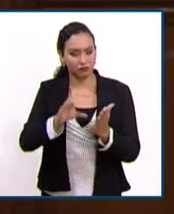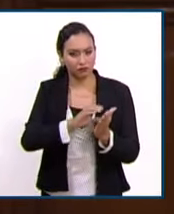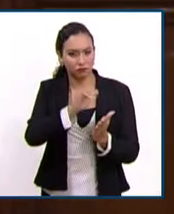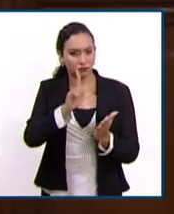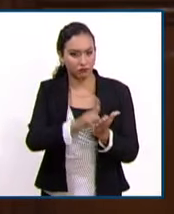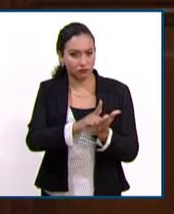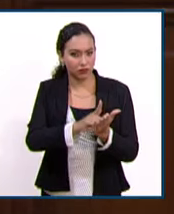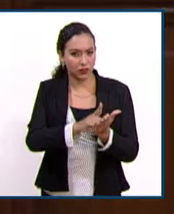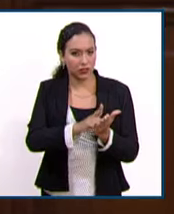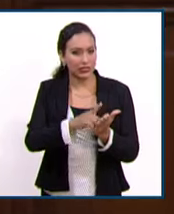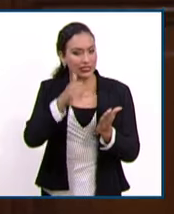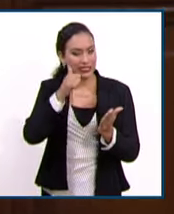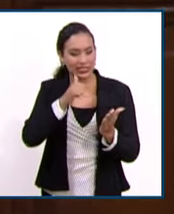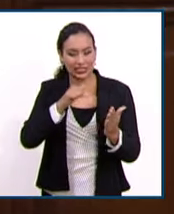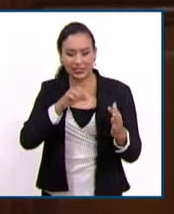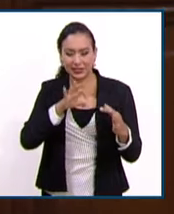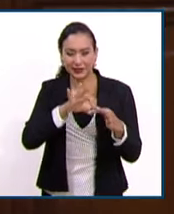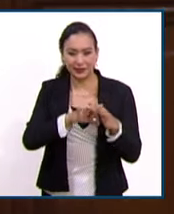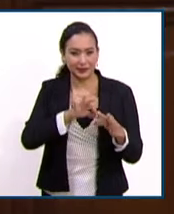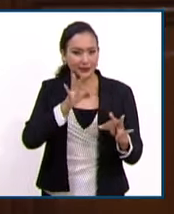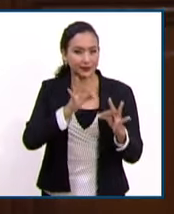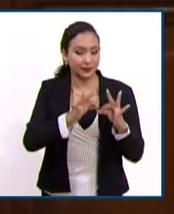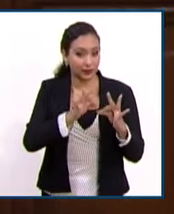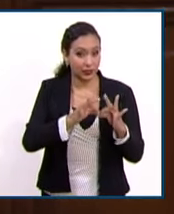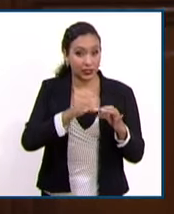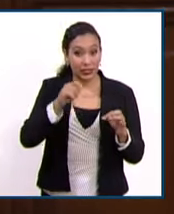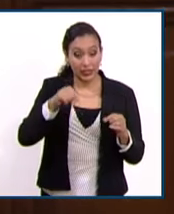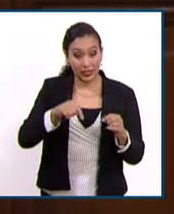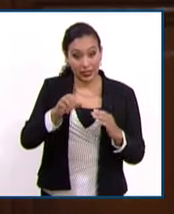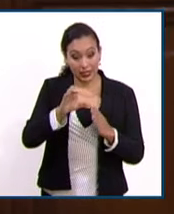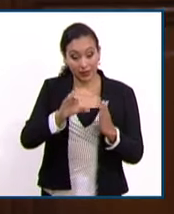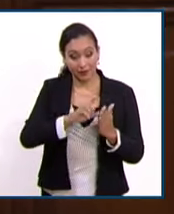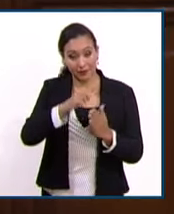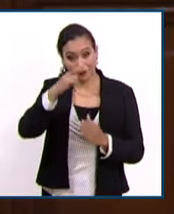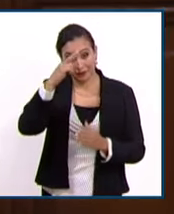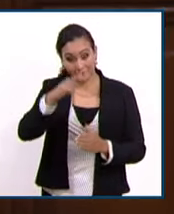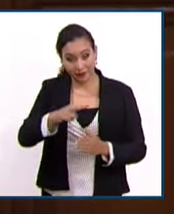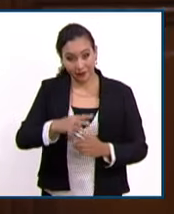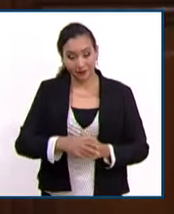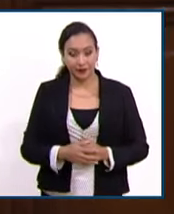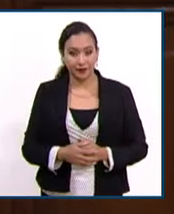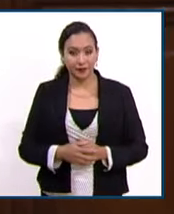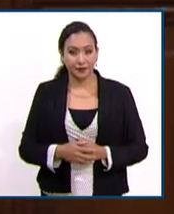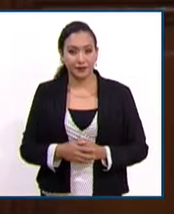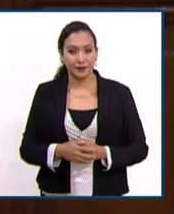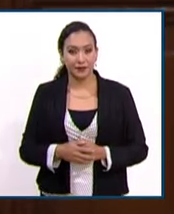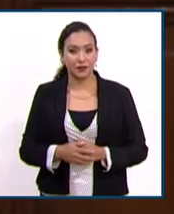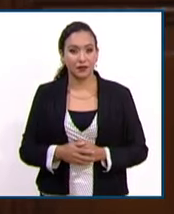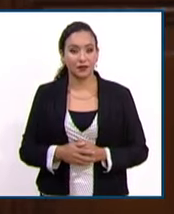la Constitución política de los Estados Unidos Mexicanos